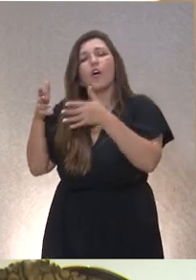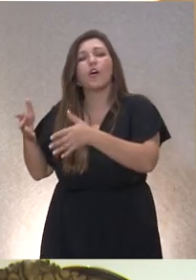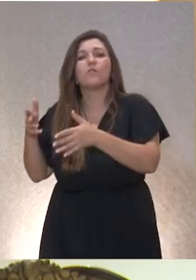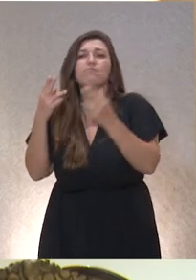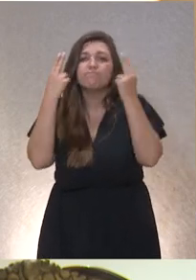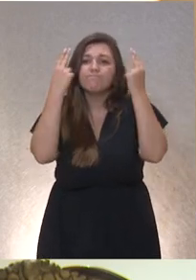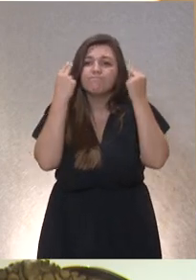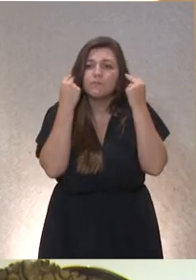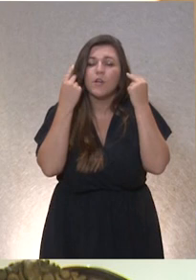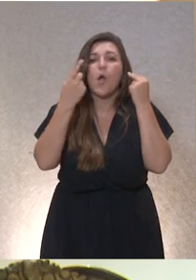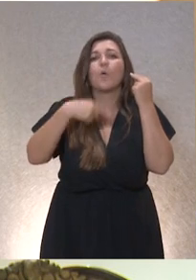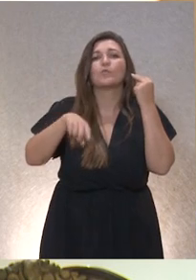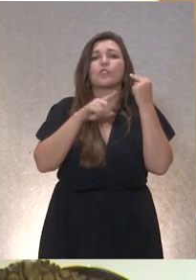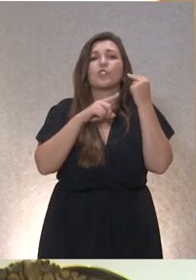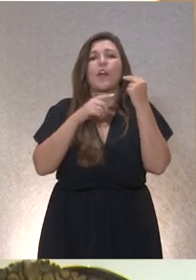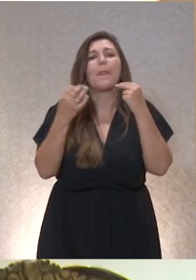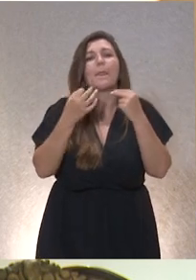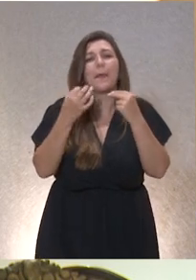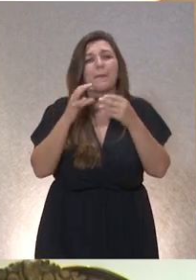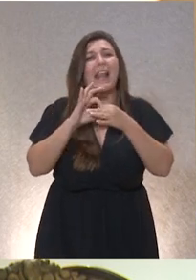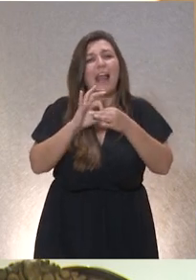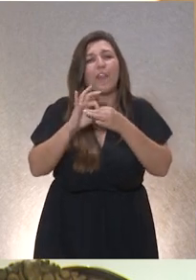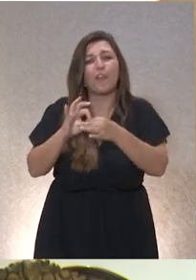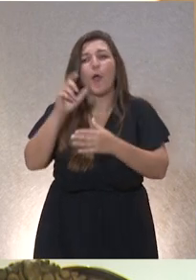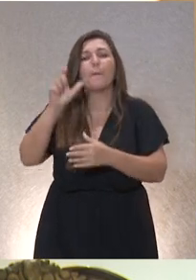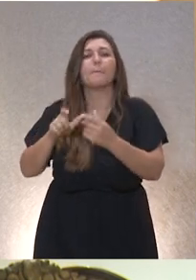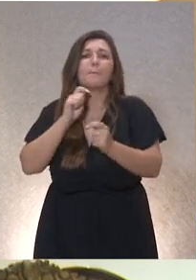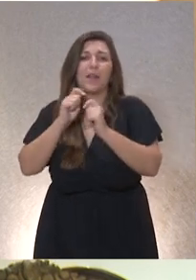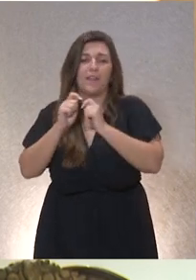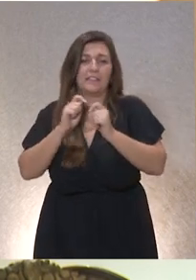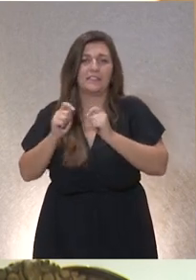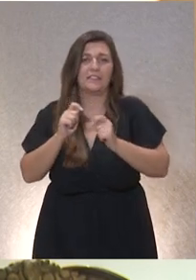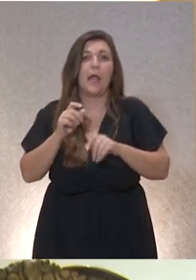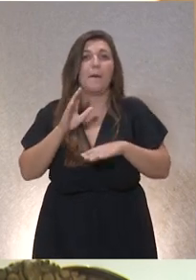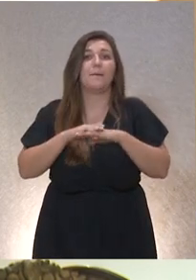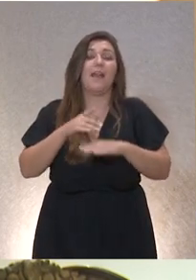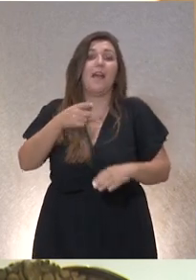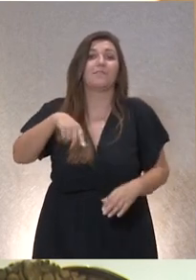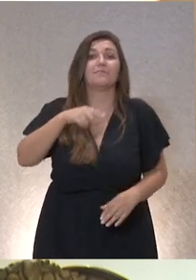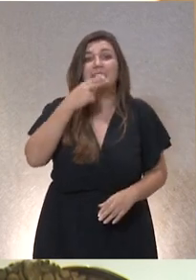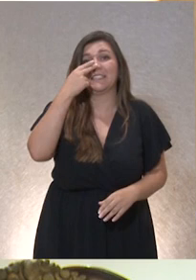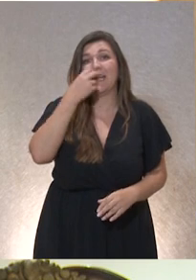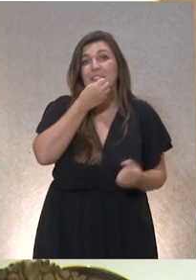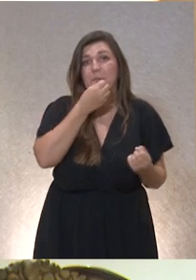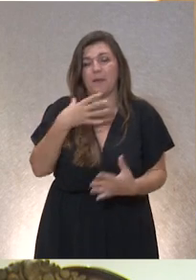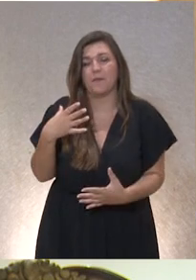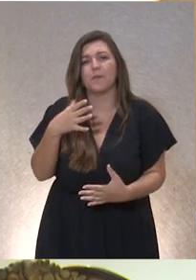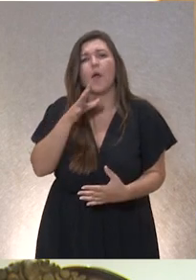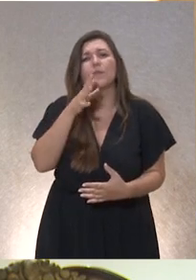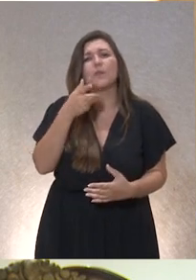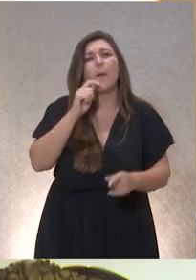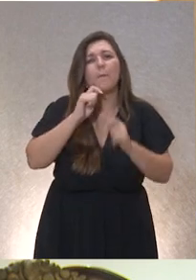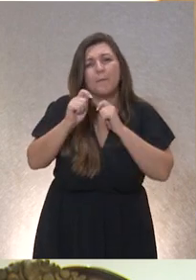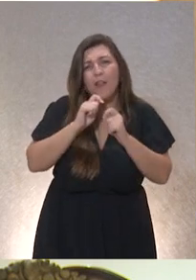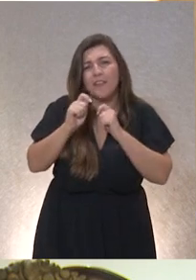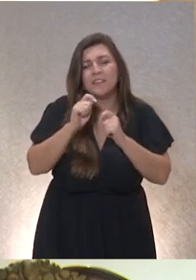podéis o cómo debéis relacionar con los periodistas para que se interesen bien porque los periodistas